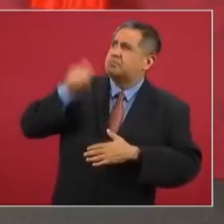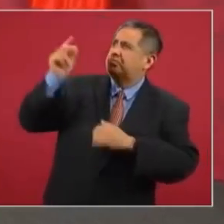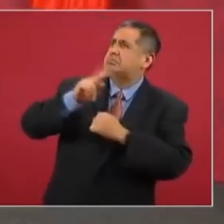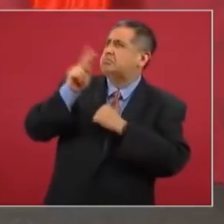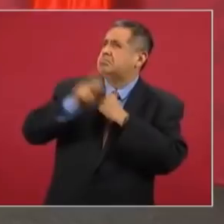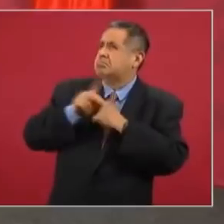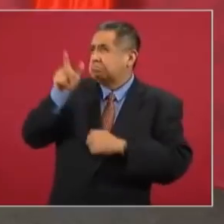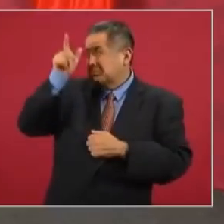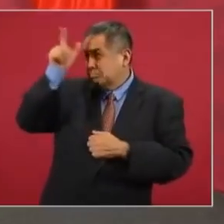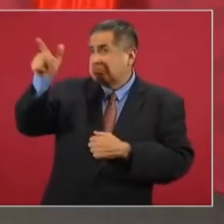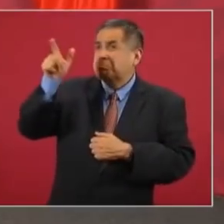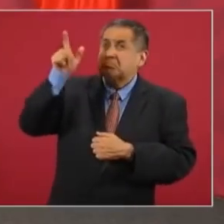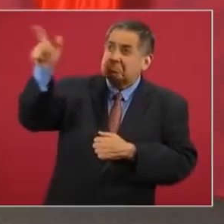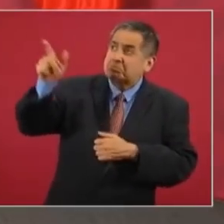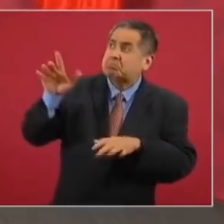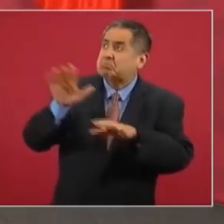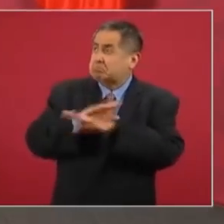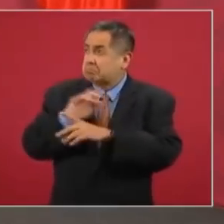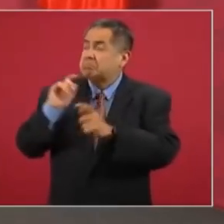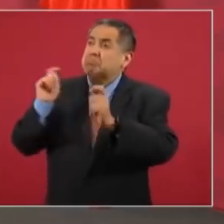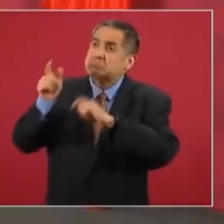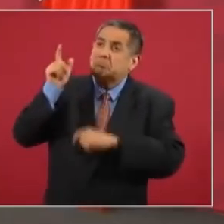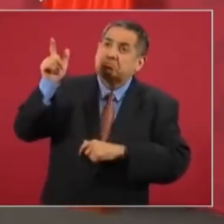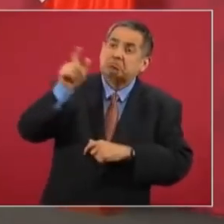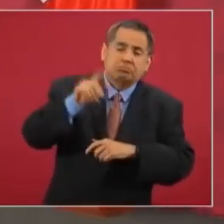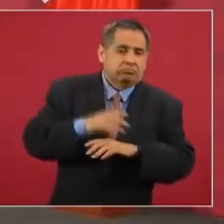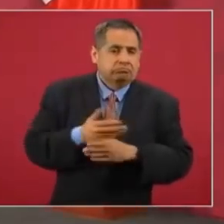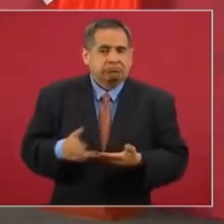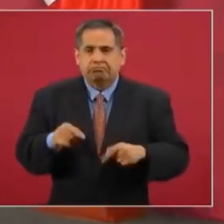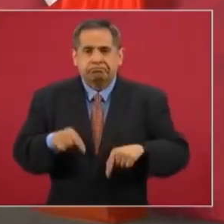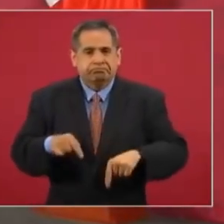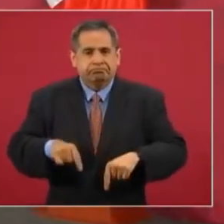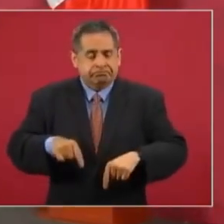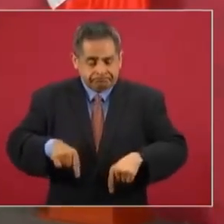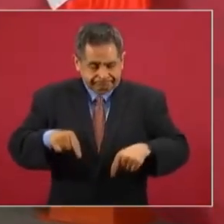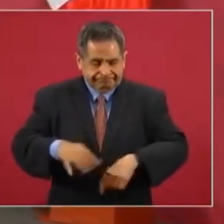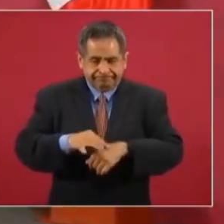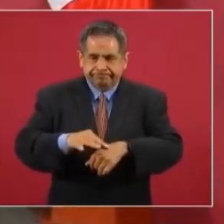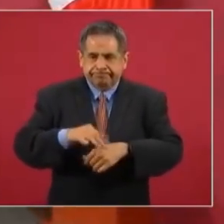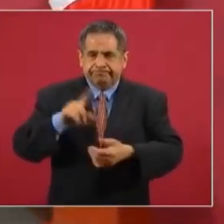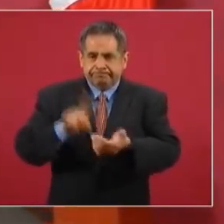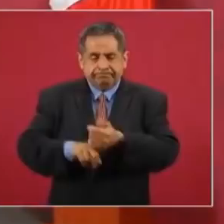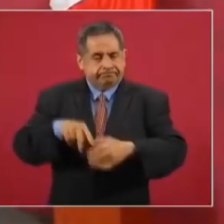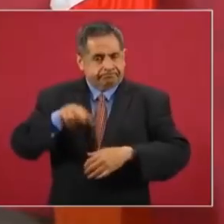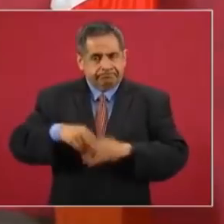¿no?, sobre los cambios. Y ahora es evidente